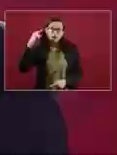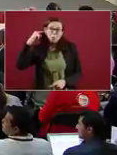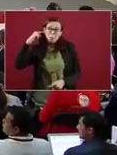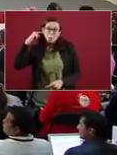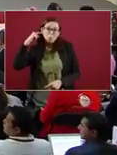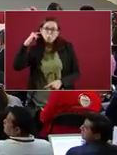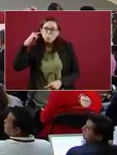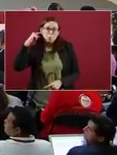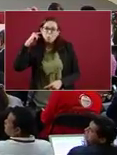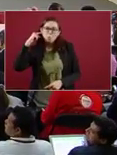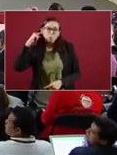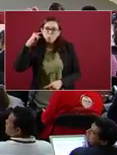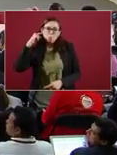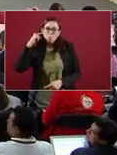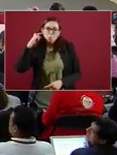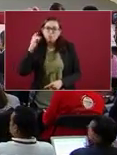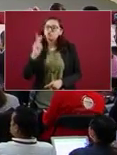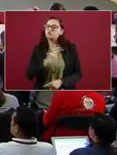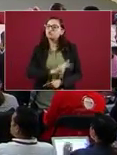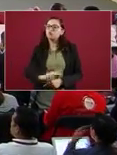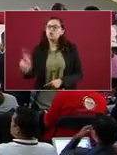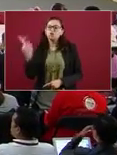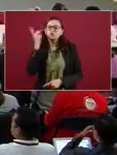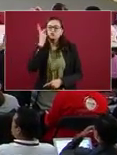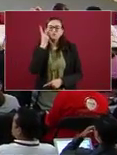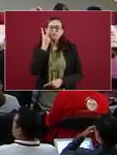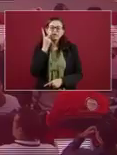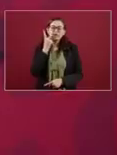nada más puros ronquidos.